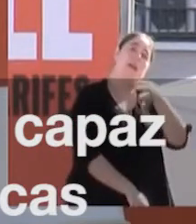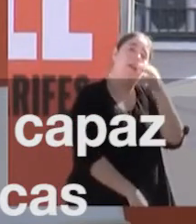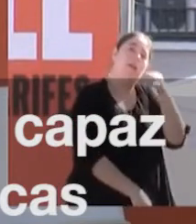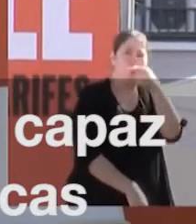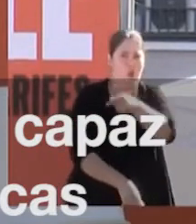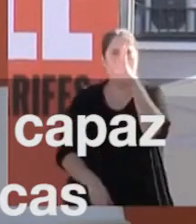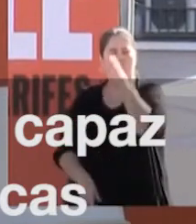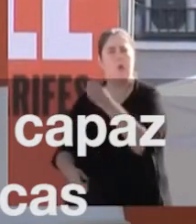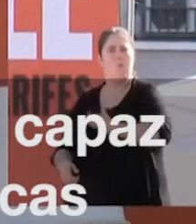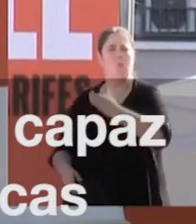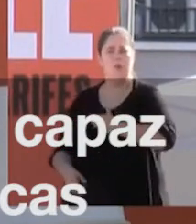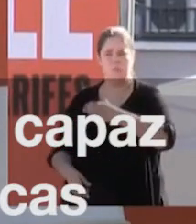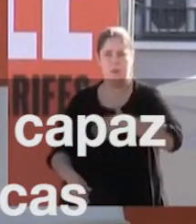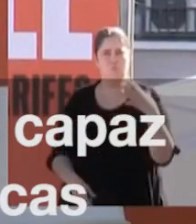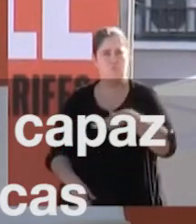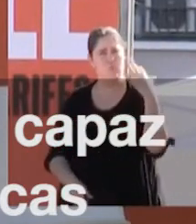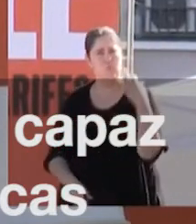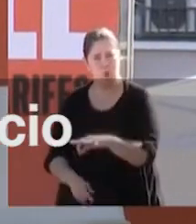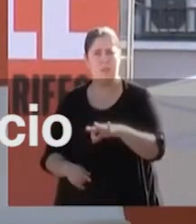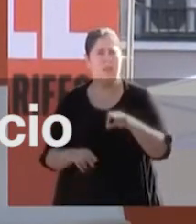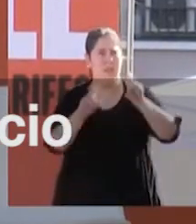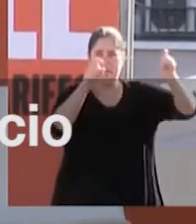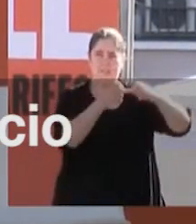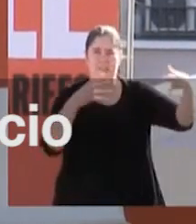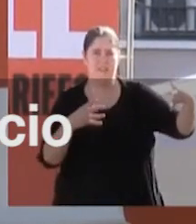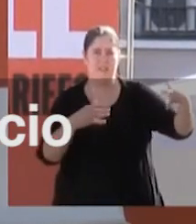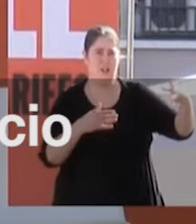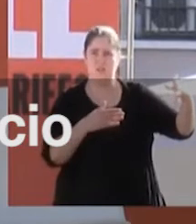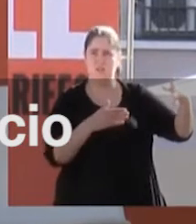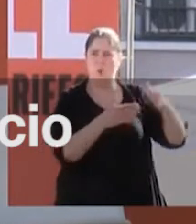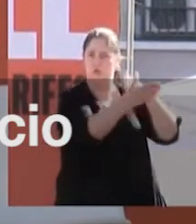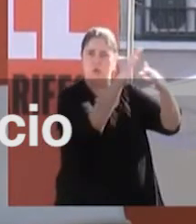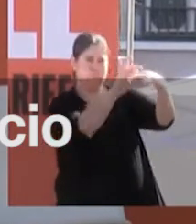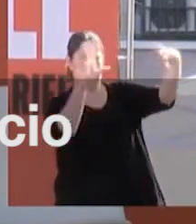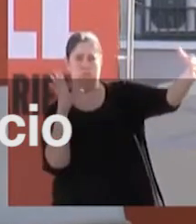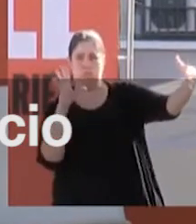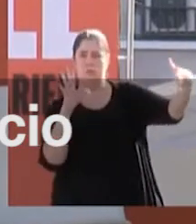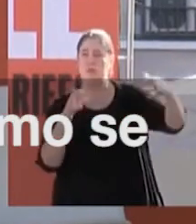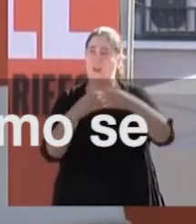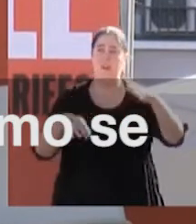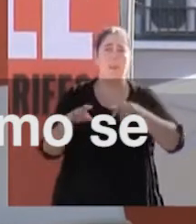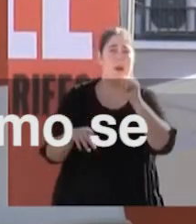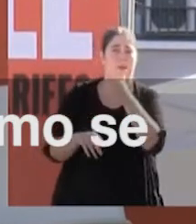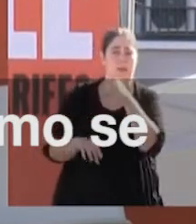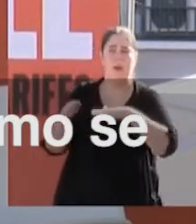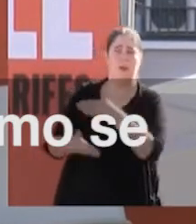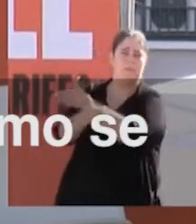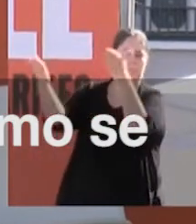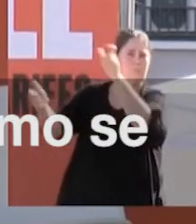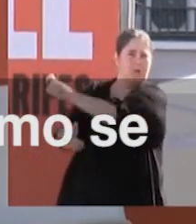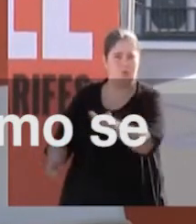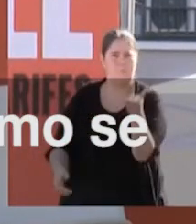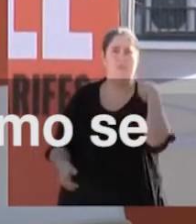municipal que es capaz de poner freno a las eléctricas y poner la energía al servicio de su gente eso es patriotismo